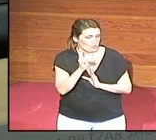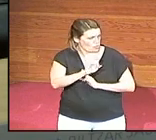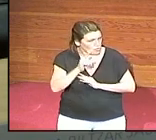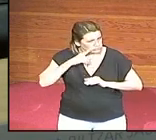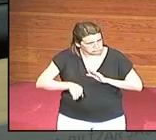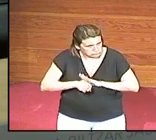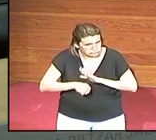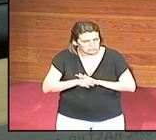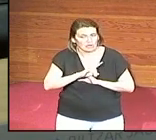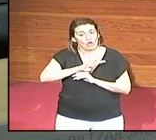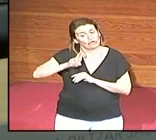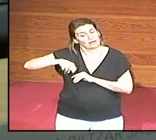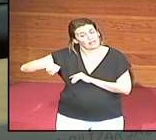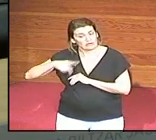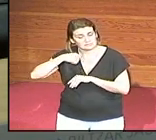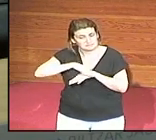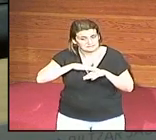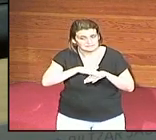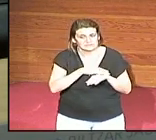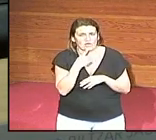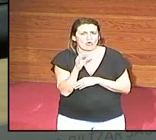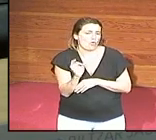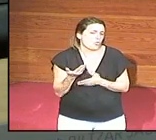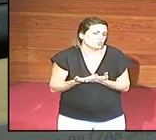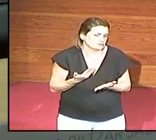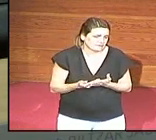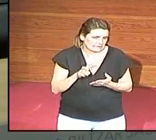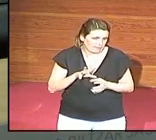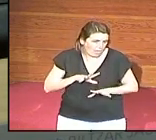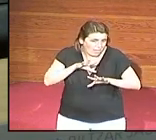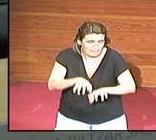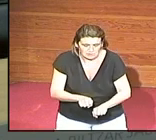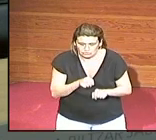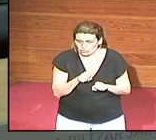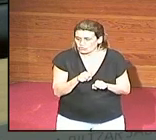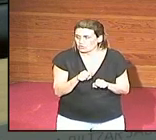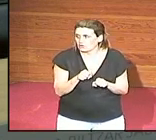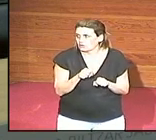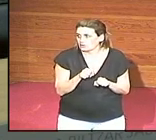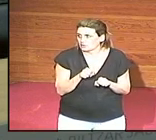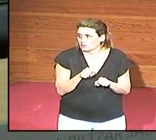Otra de las razones en las que se basa o se justifica la invasión de Rusia